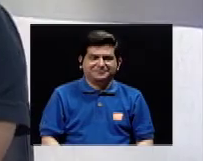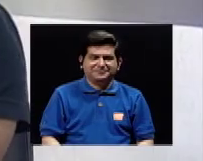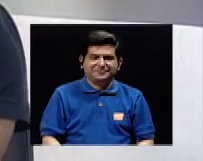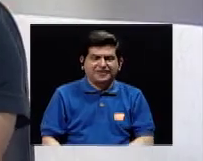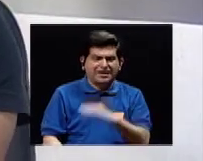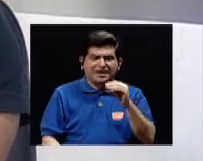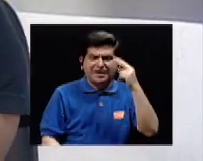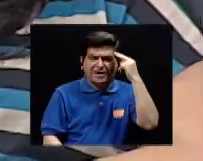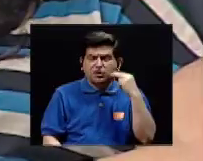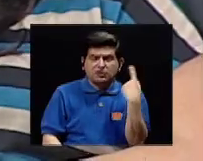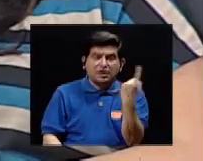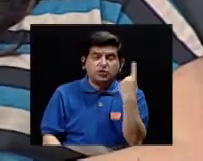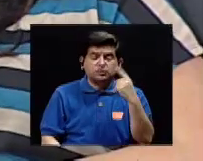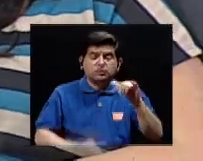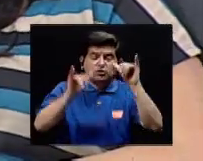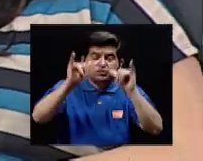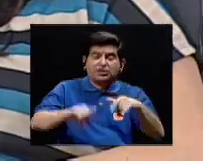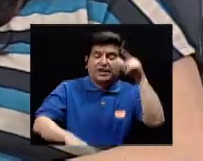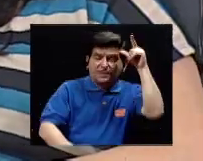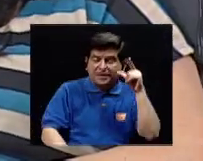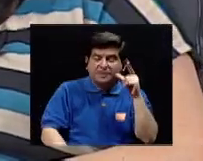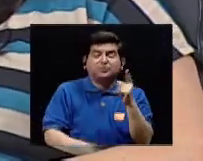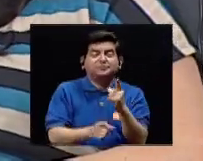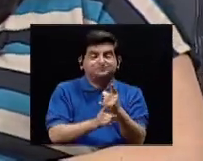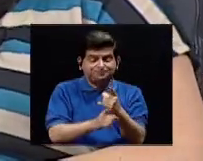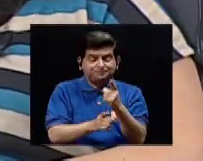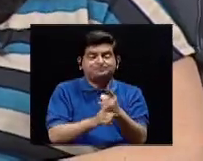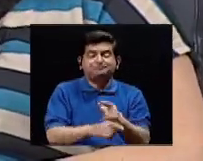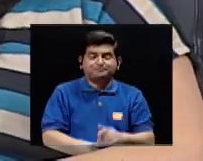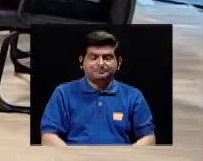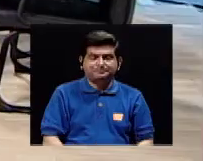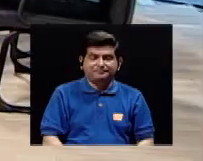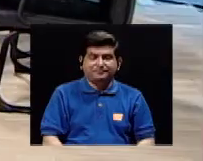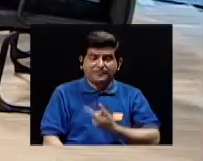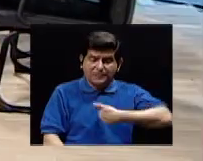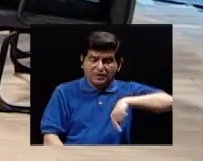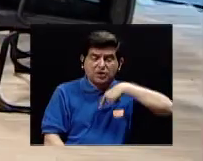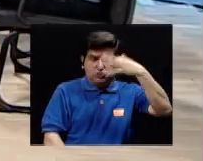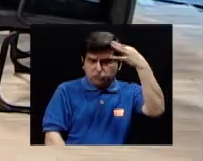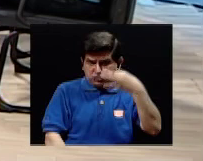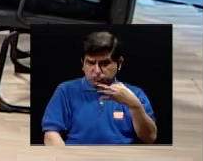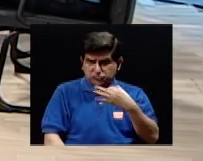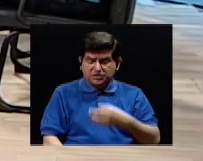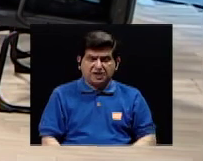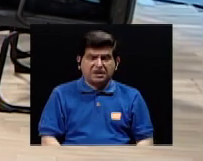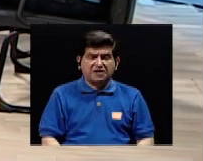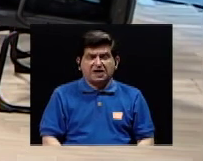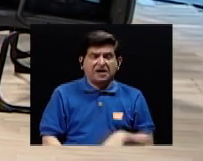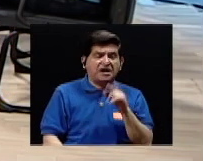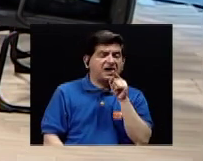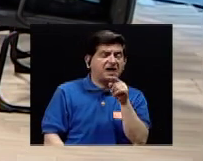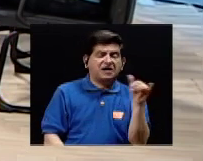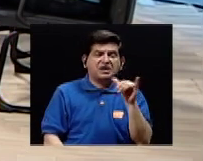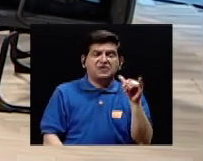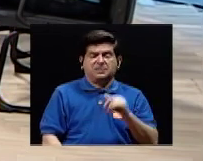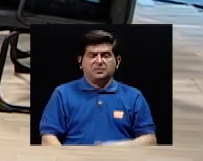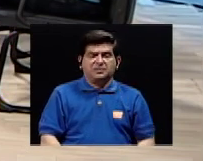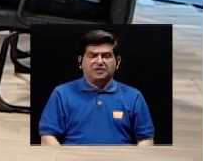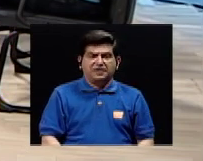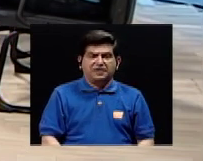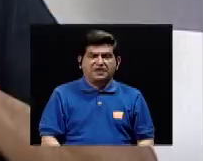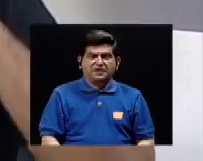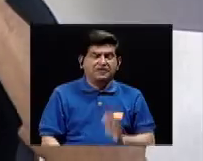en Iquique, y los negros solo están en Limón. Los negros solo están en Limón. Y lo que nosotros nos creemos que somos como estos, que, digamos,